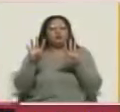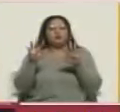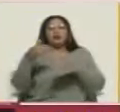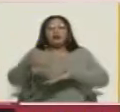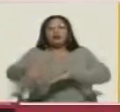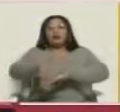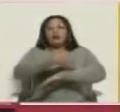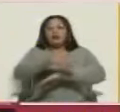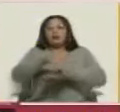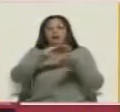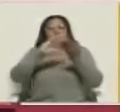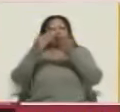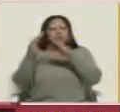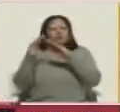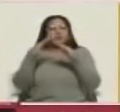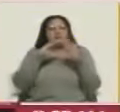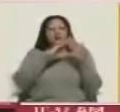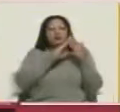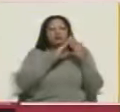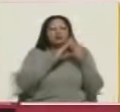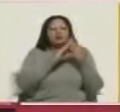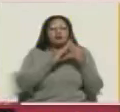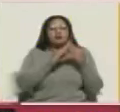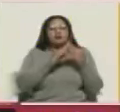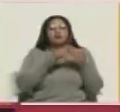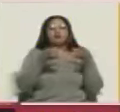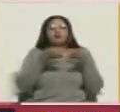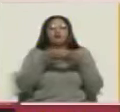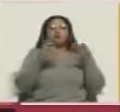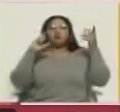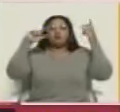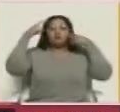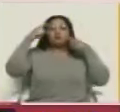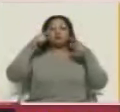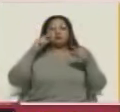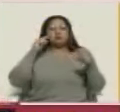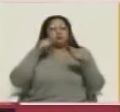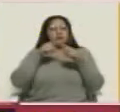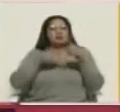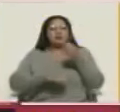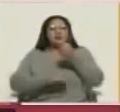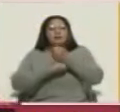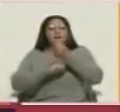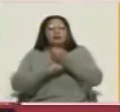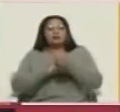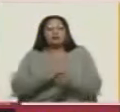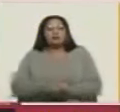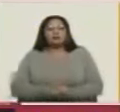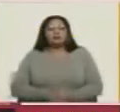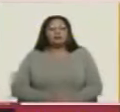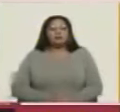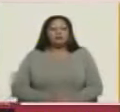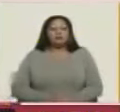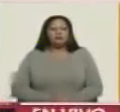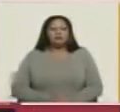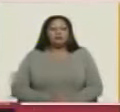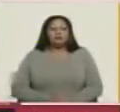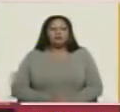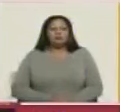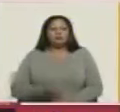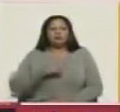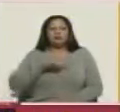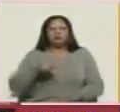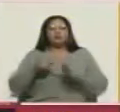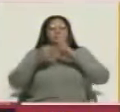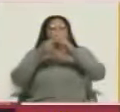calles, las comunidades y las VC harán su propuesta desde las bases en una demostración de